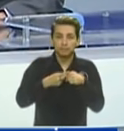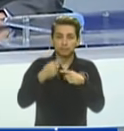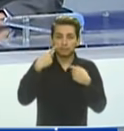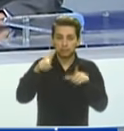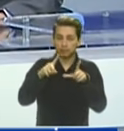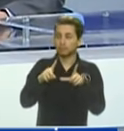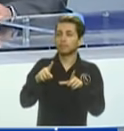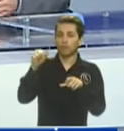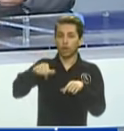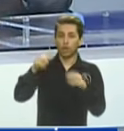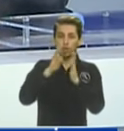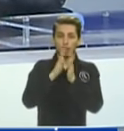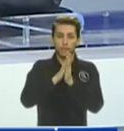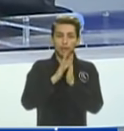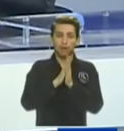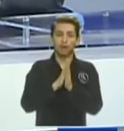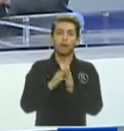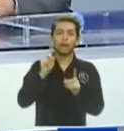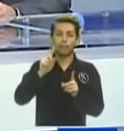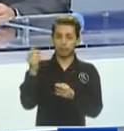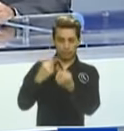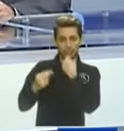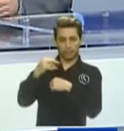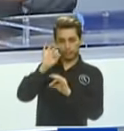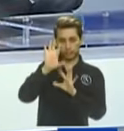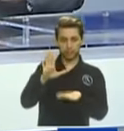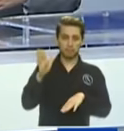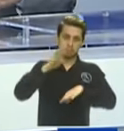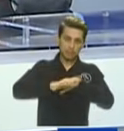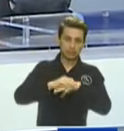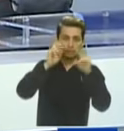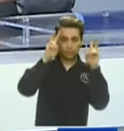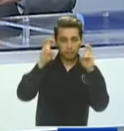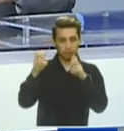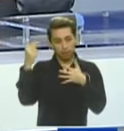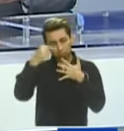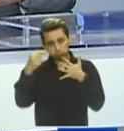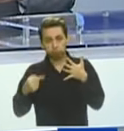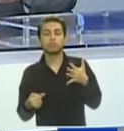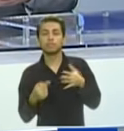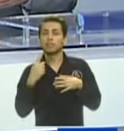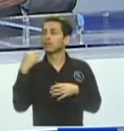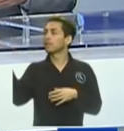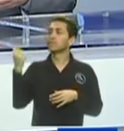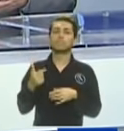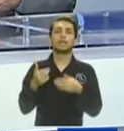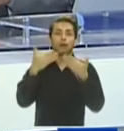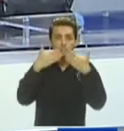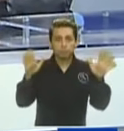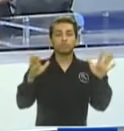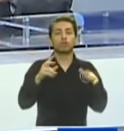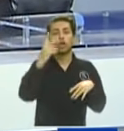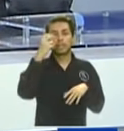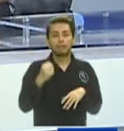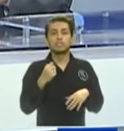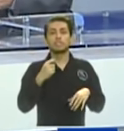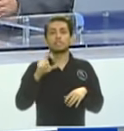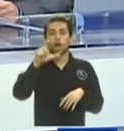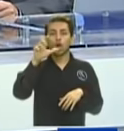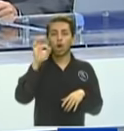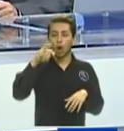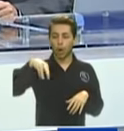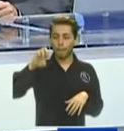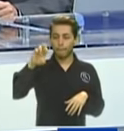domingo de Noti7, pero regresaremos para hablar de otros aspectos, porque usted anuncia la reapertura de las plazas comerciales y alguna